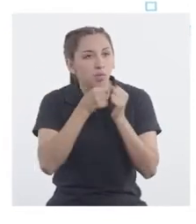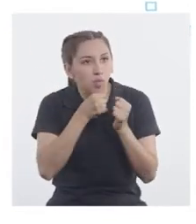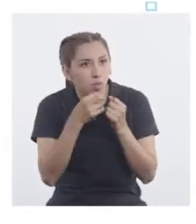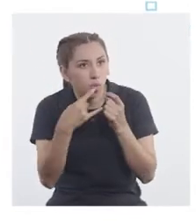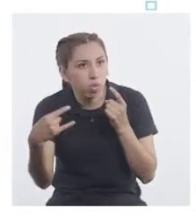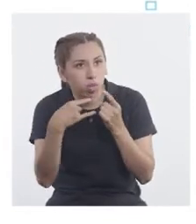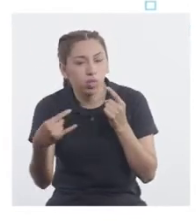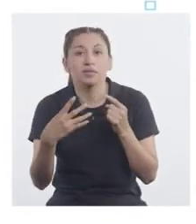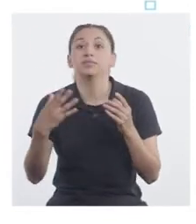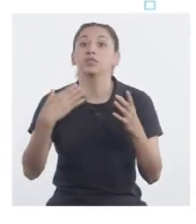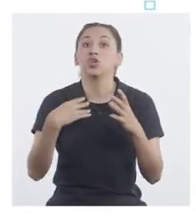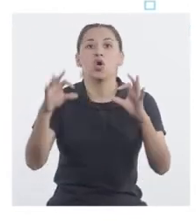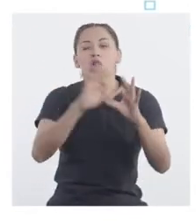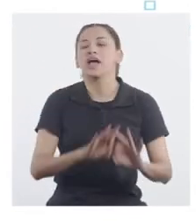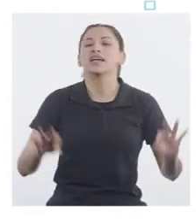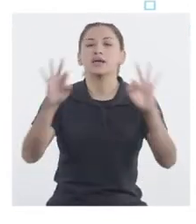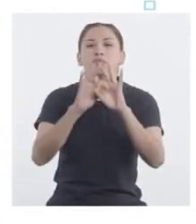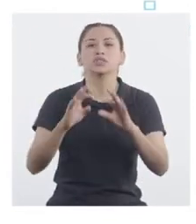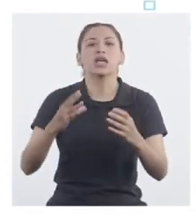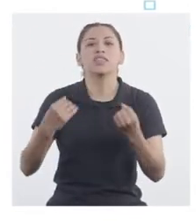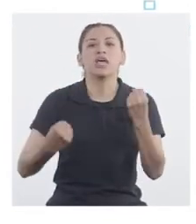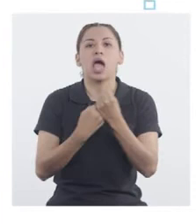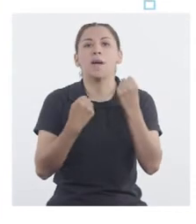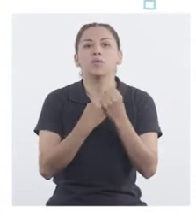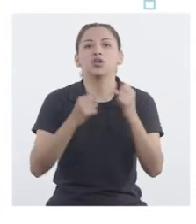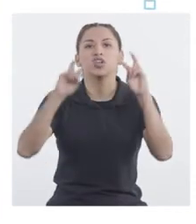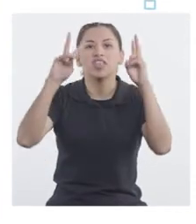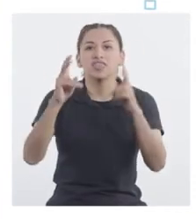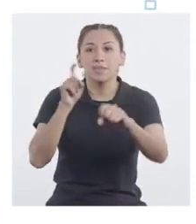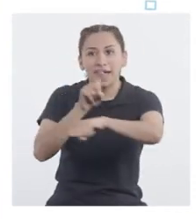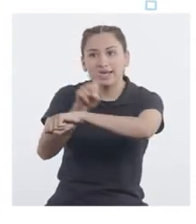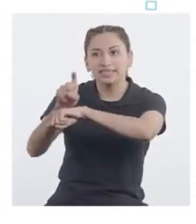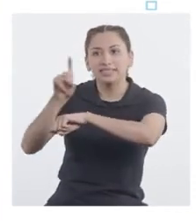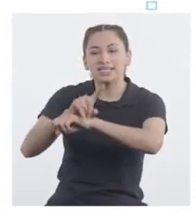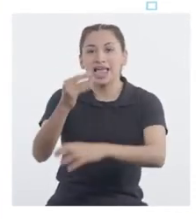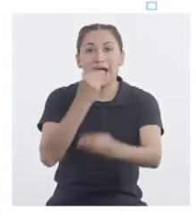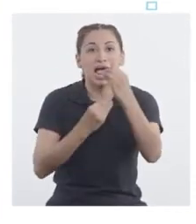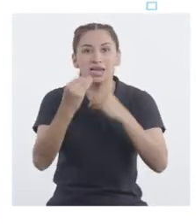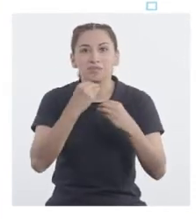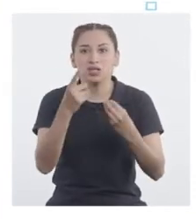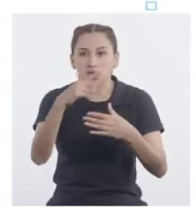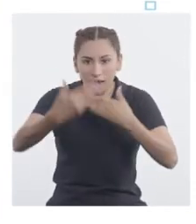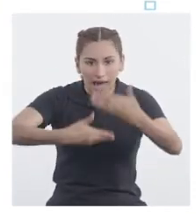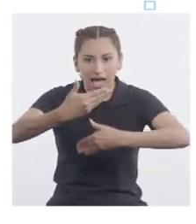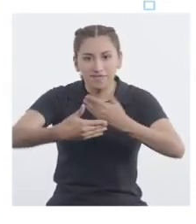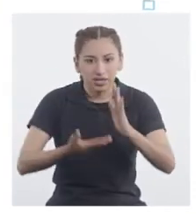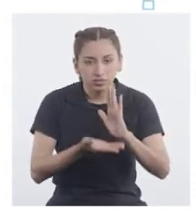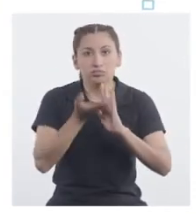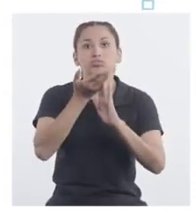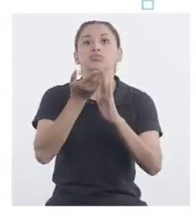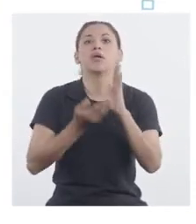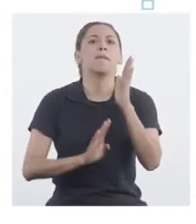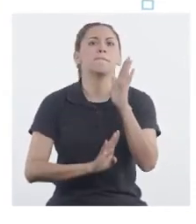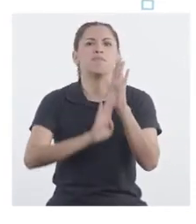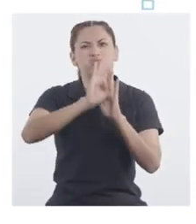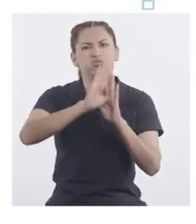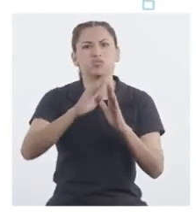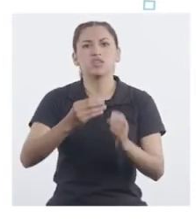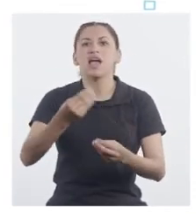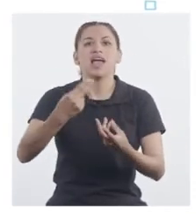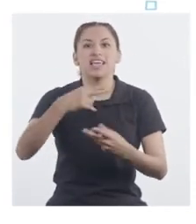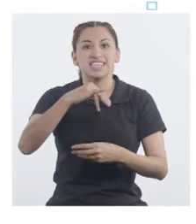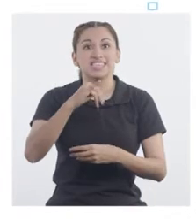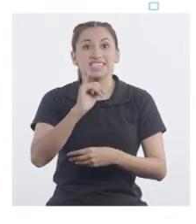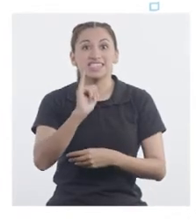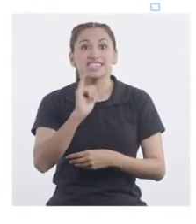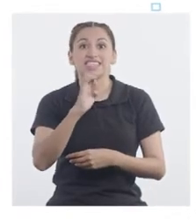podcast? Promover determinadas acciones en relación con el consumo de alimentos que ayudan a la producción de hierro para prevenir la anemia.